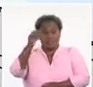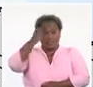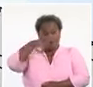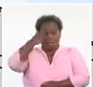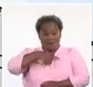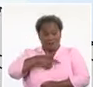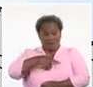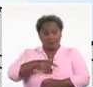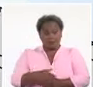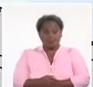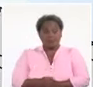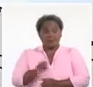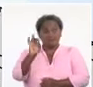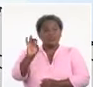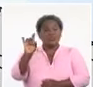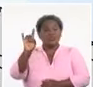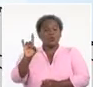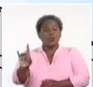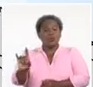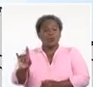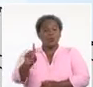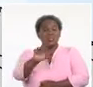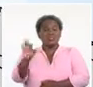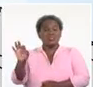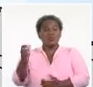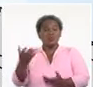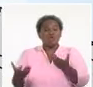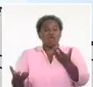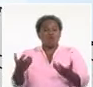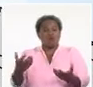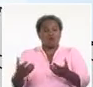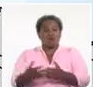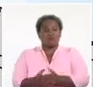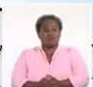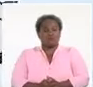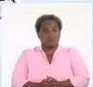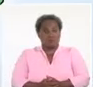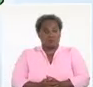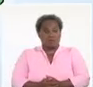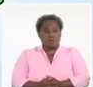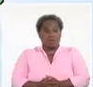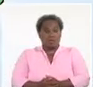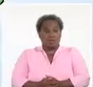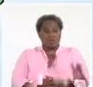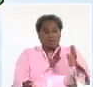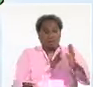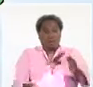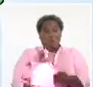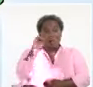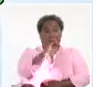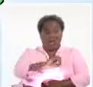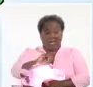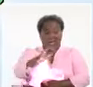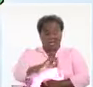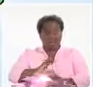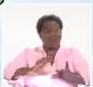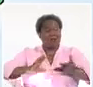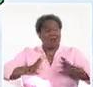y 79 en Cienfuegos. Y el oriente de nuestro país también muy